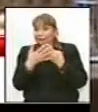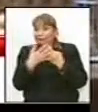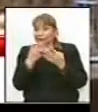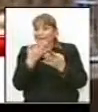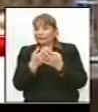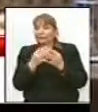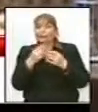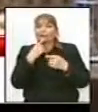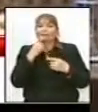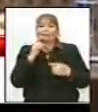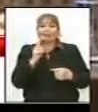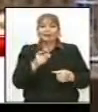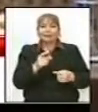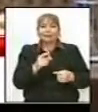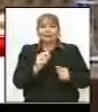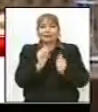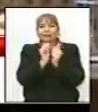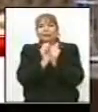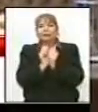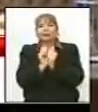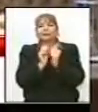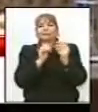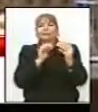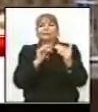sean considerados prisioneros de guerra.